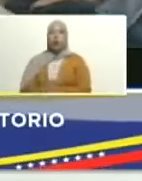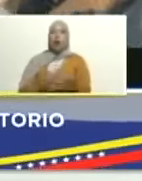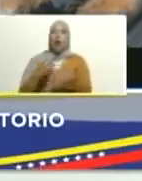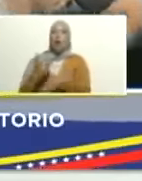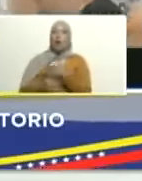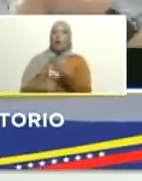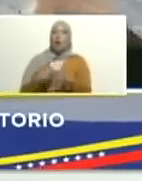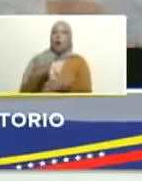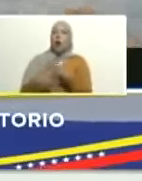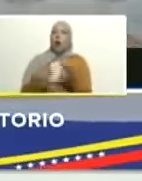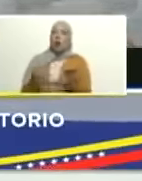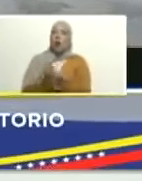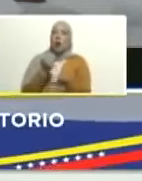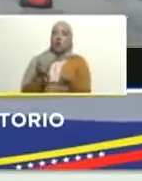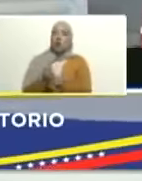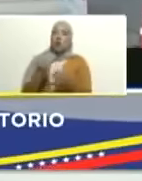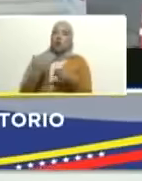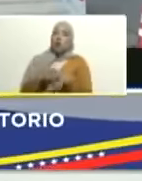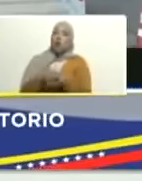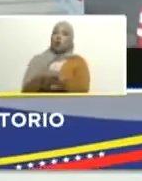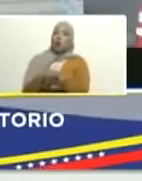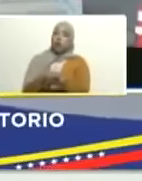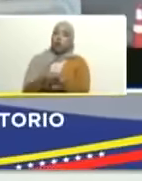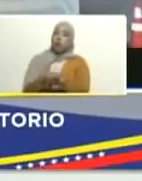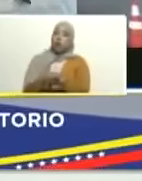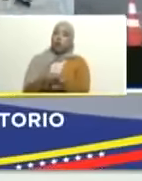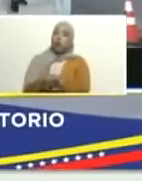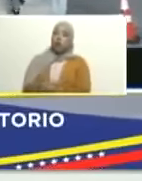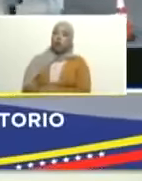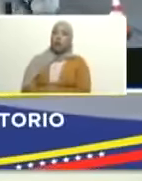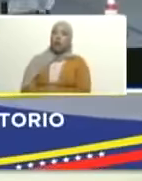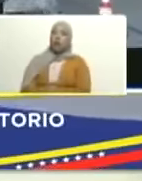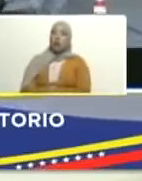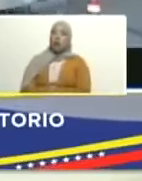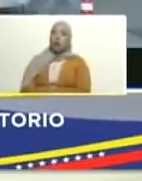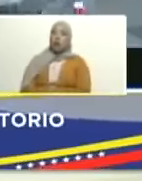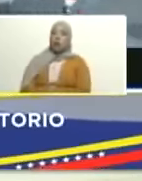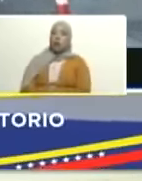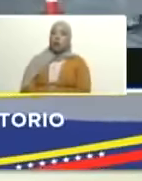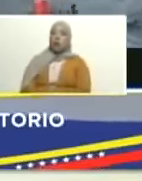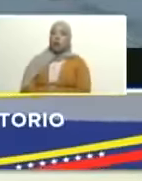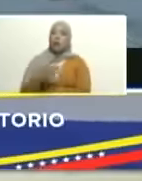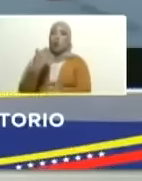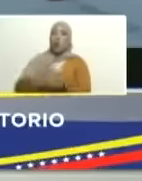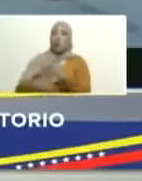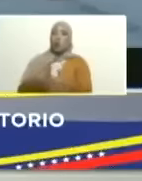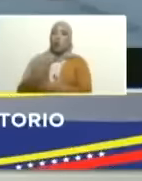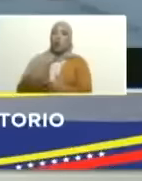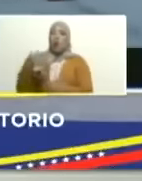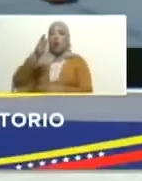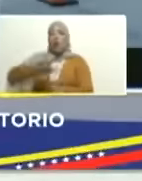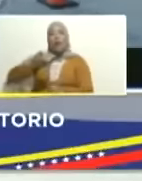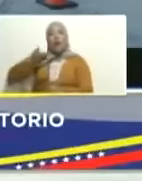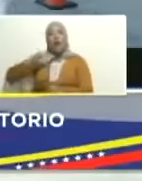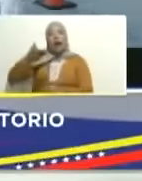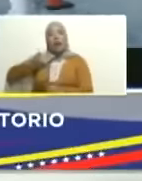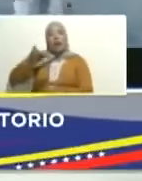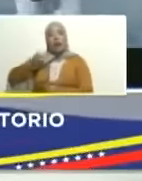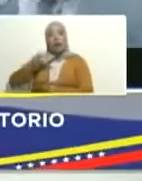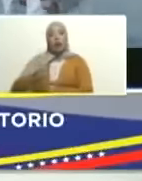avanzar, trabajar permanentemente y avanzar en una línea fundamental.